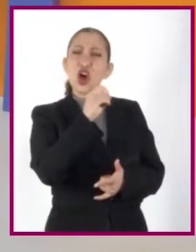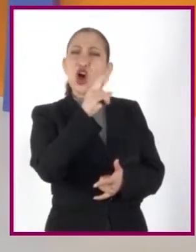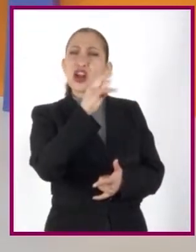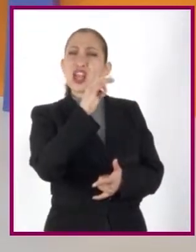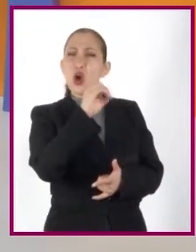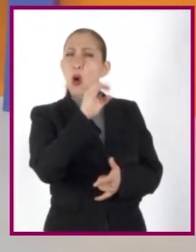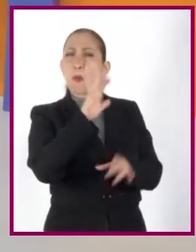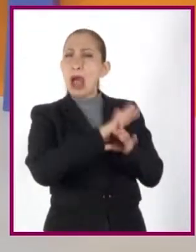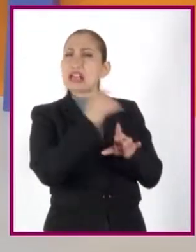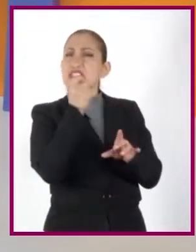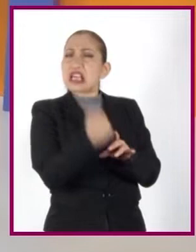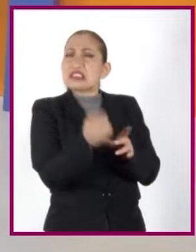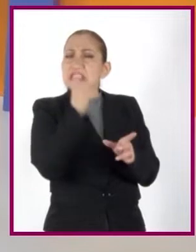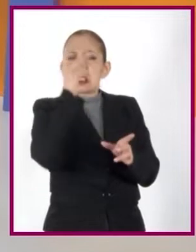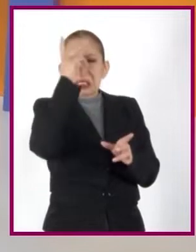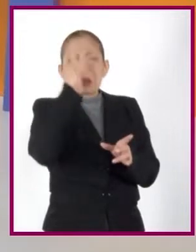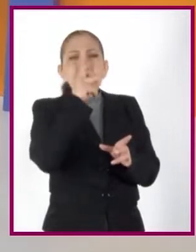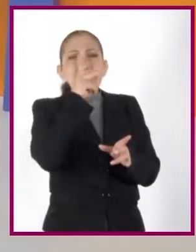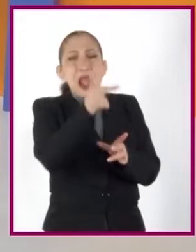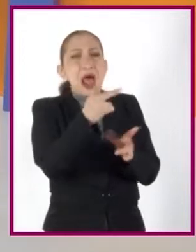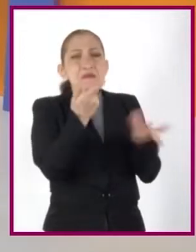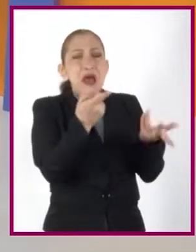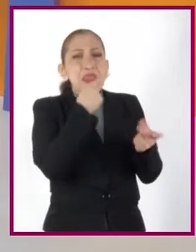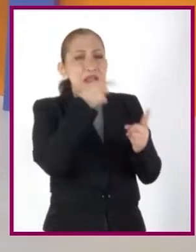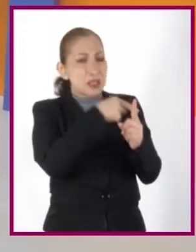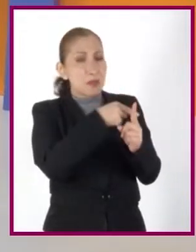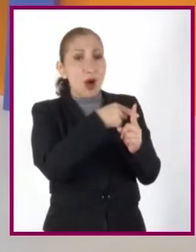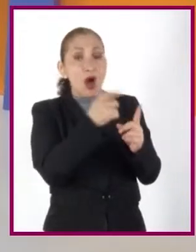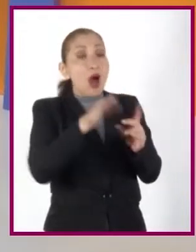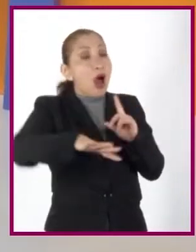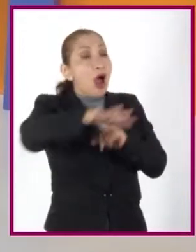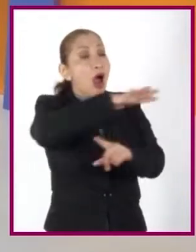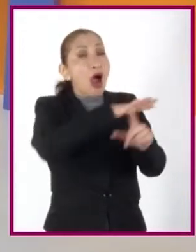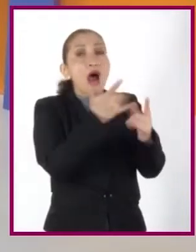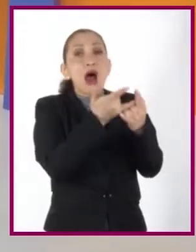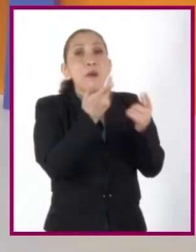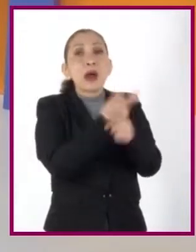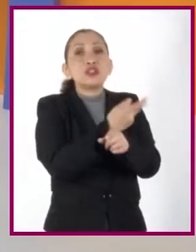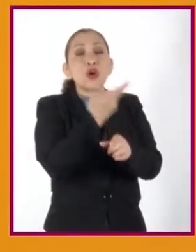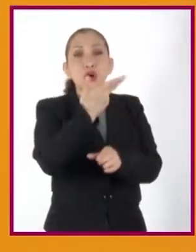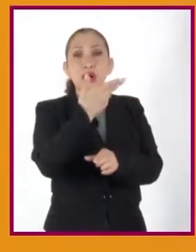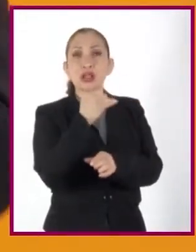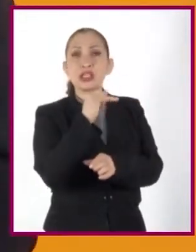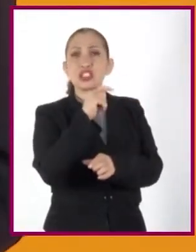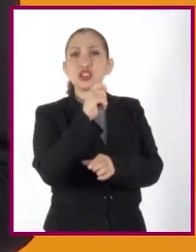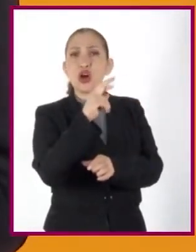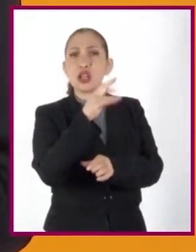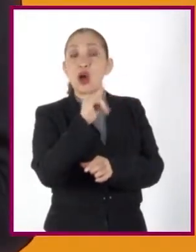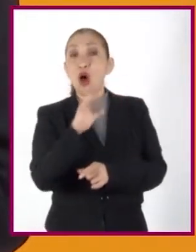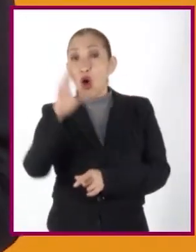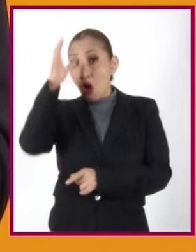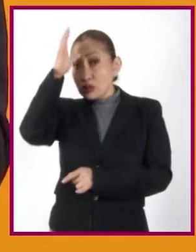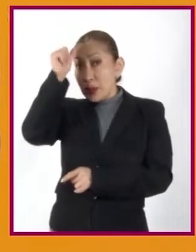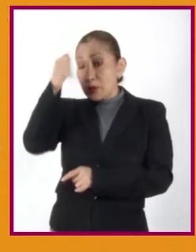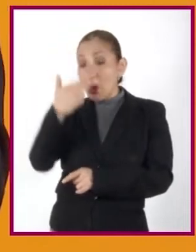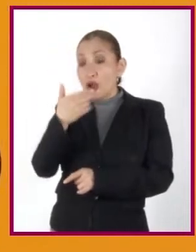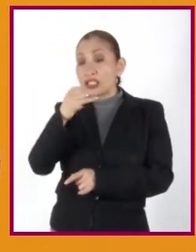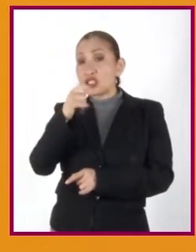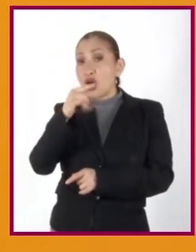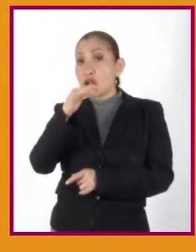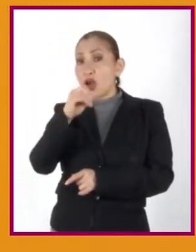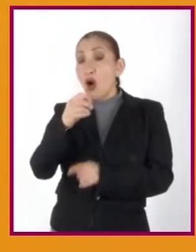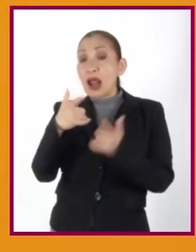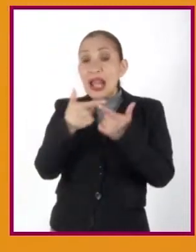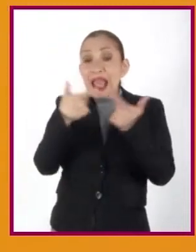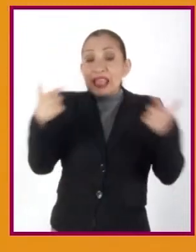Más específicamente, ¿a qué nos referimos cuando decimos acontecimiento histórico? El concepto histórico se refiere a que las leyendas